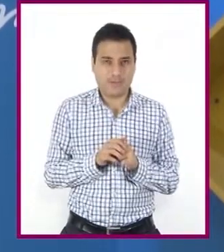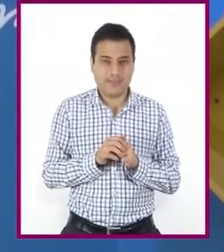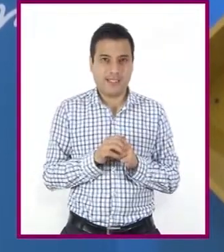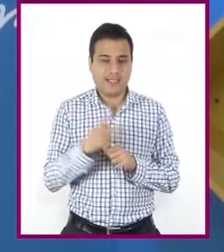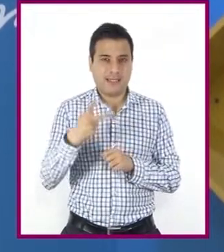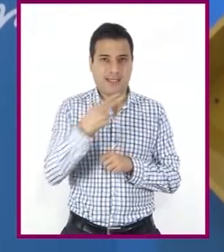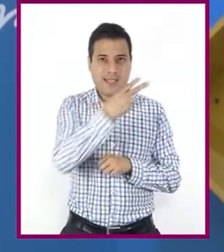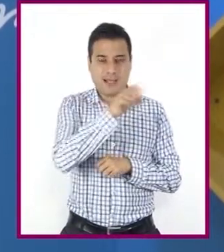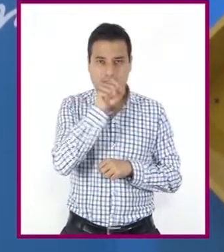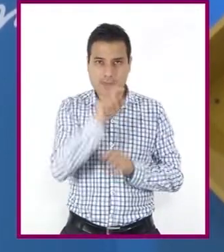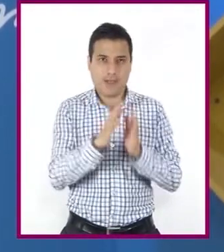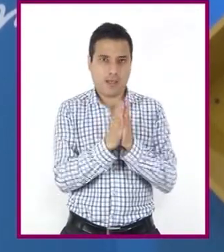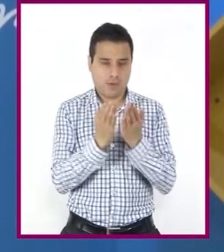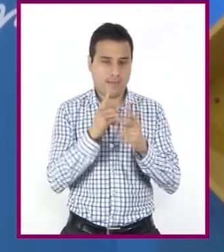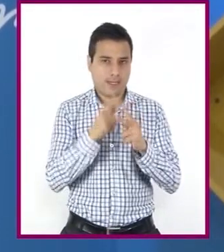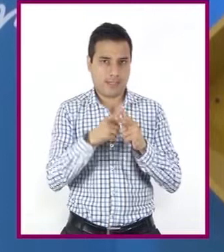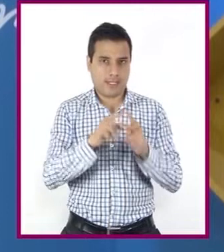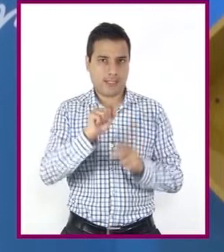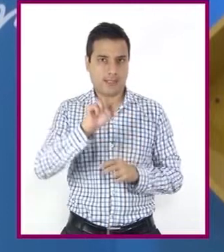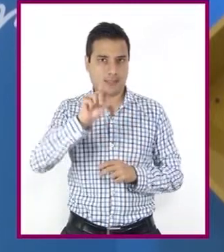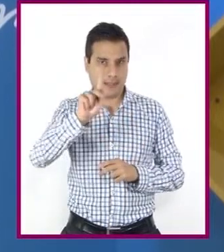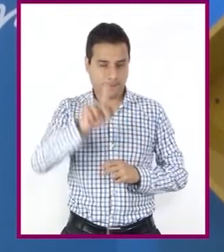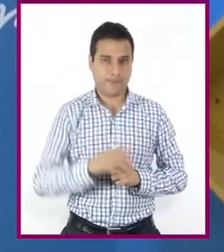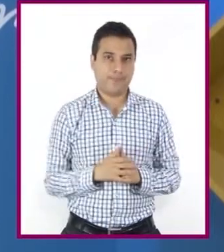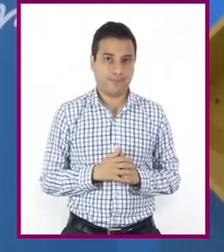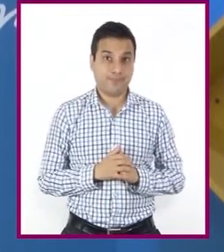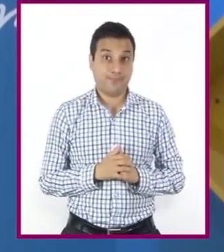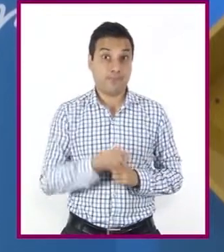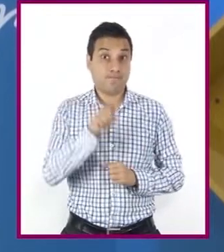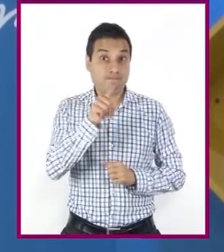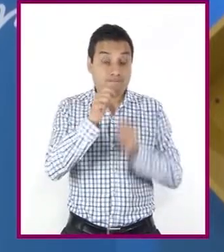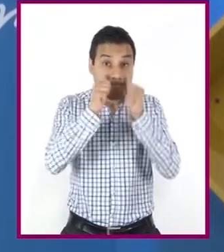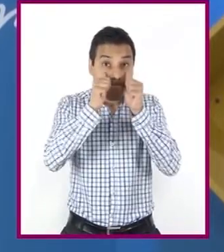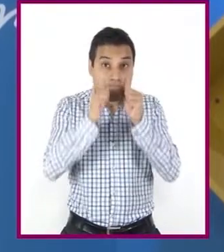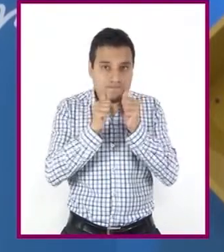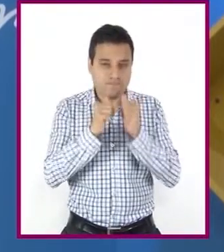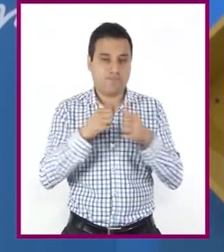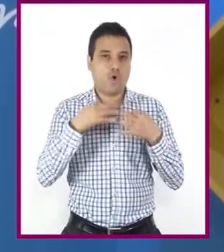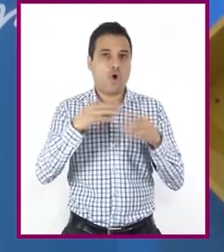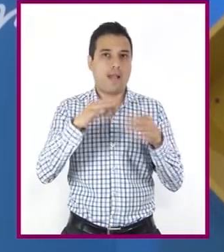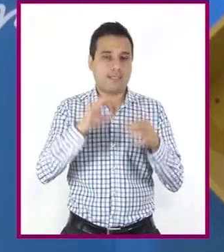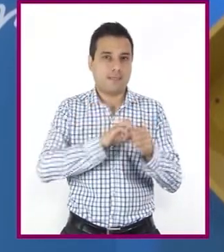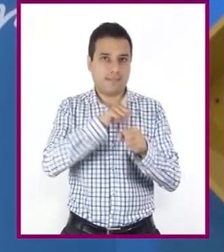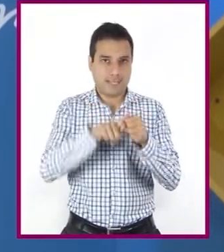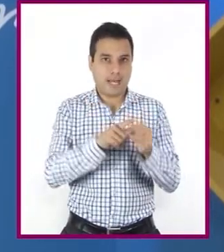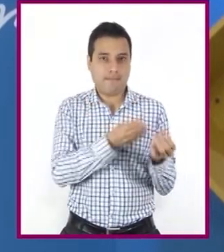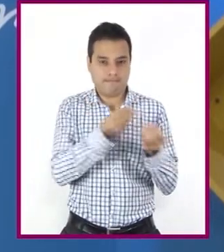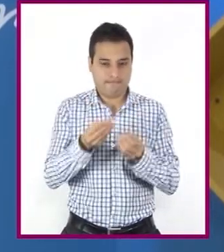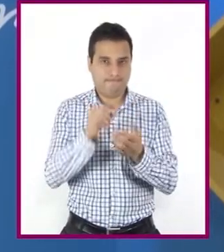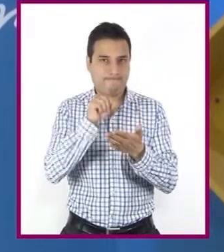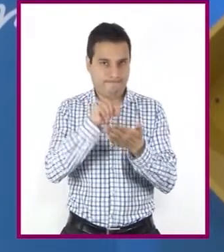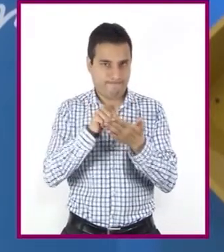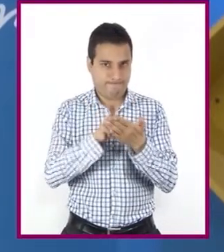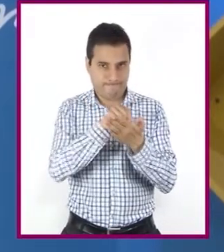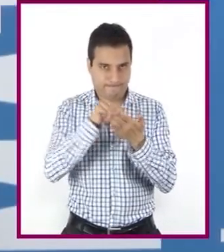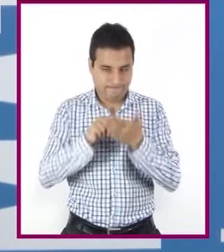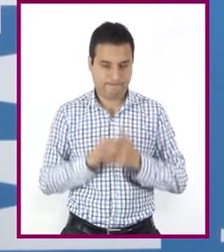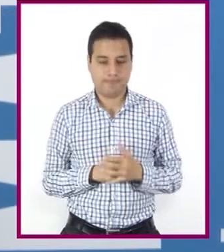su libro de texto de la asignatura de matemáticas. En caso de tener discapacidad visual, preparen hojas Ledger, punzón y